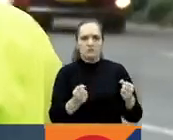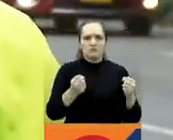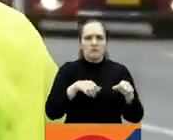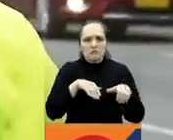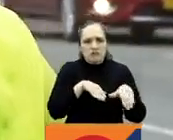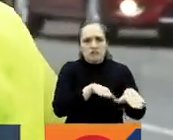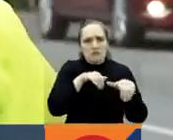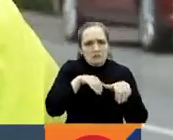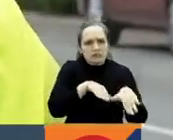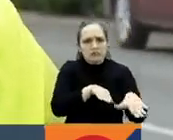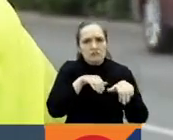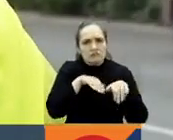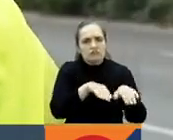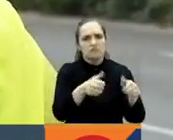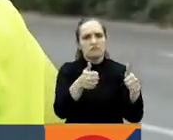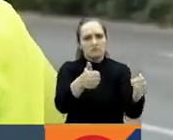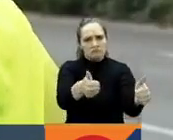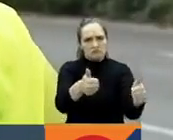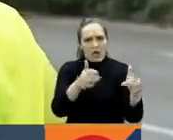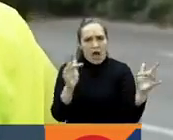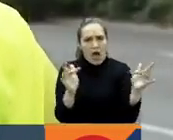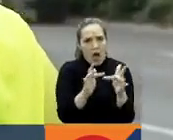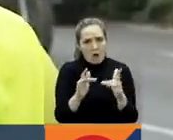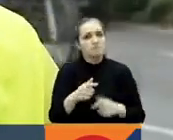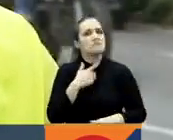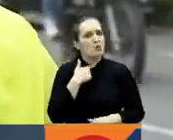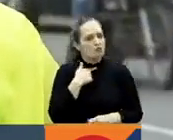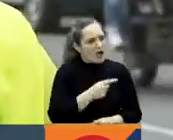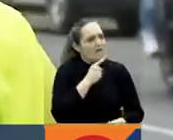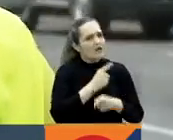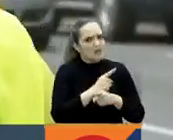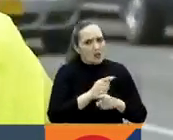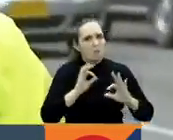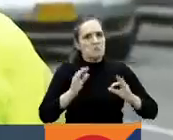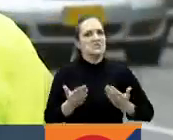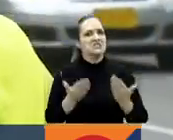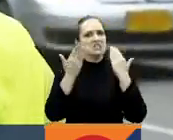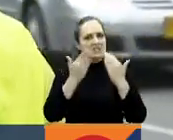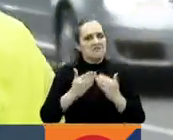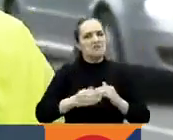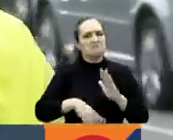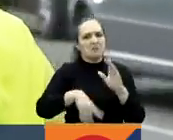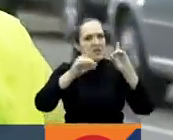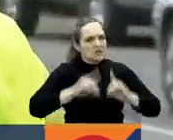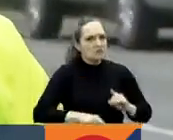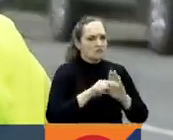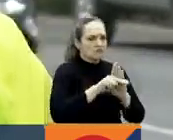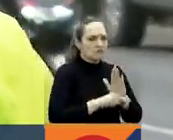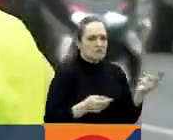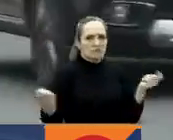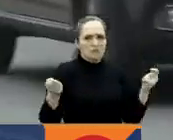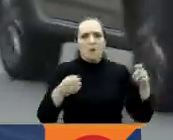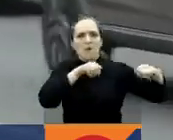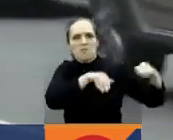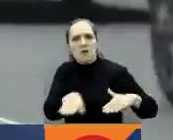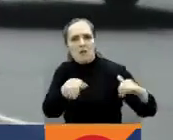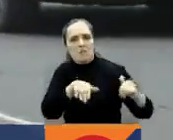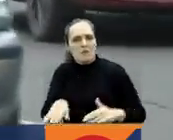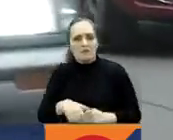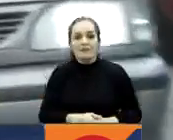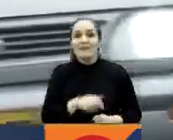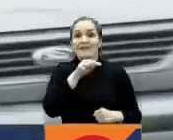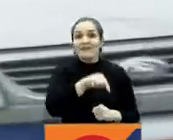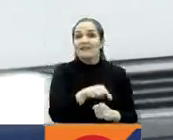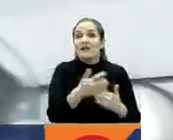flujo alto medio a Bogotá y nos ha mostrado que la medida es efectiva hasta el momento y que nos ha ayudado a redistribuir obviamente el ingreso a la ciudad. Esta